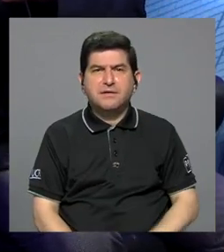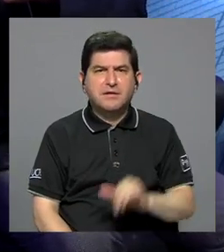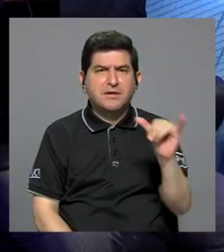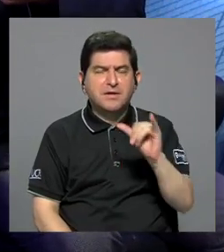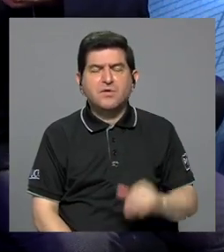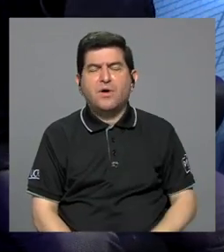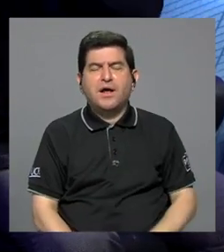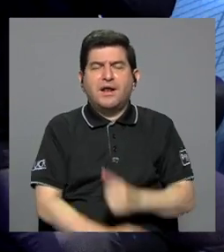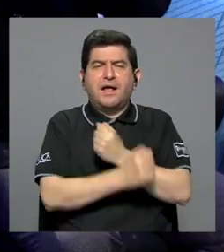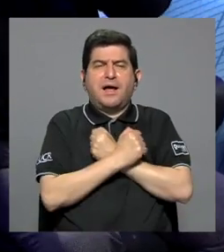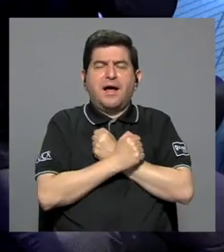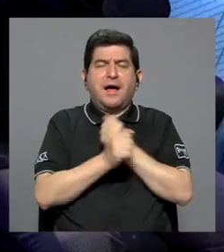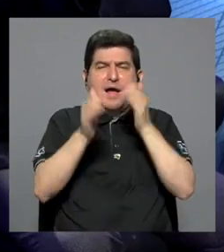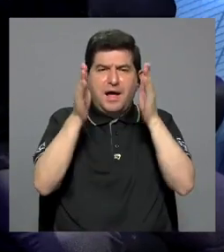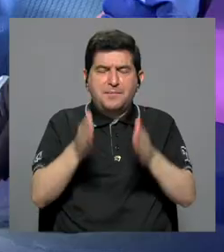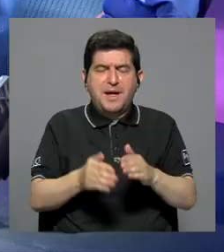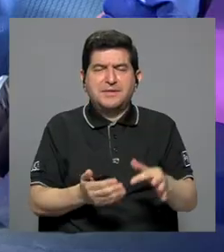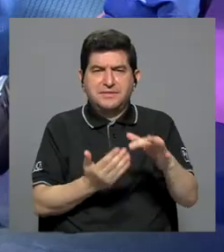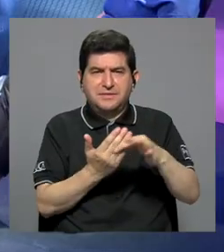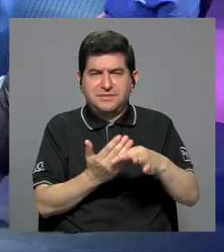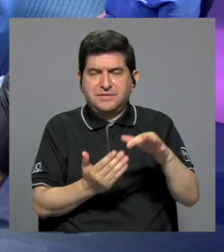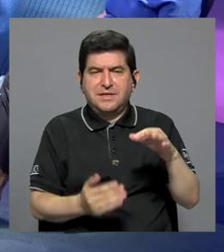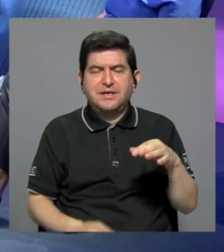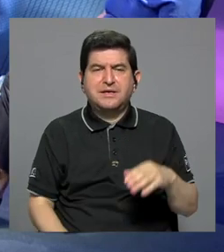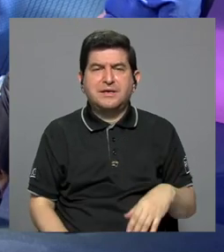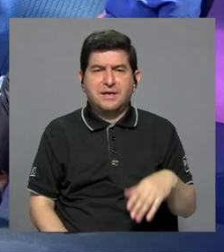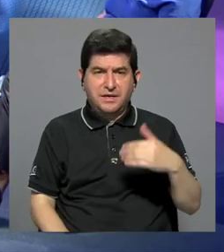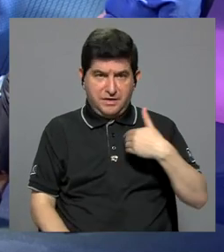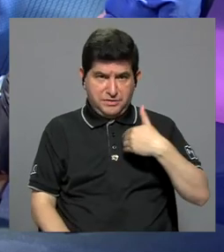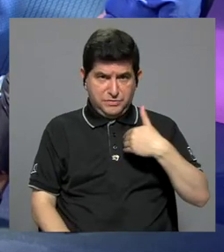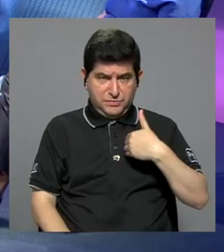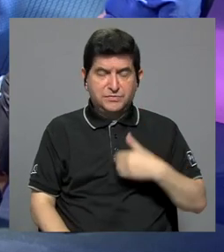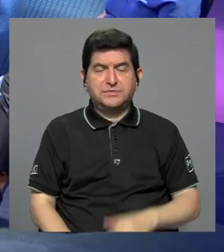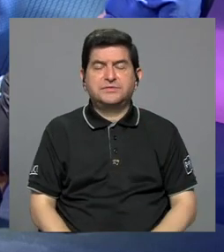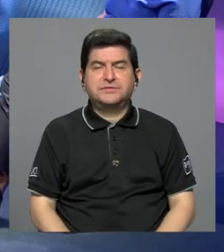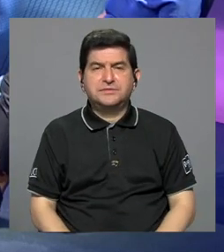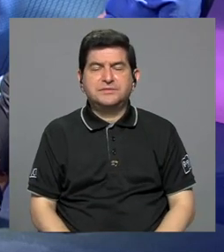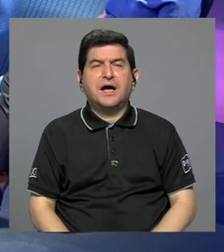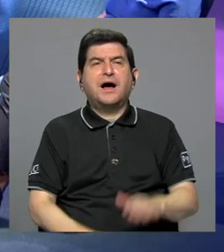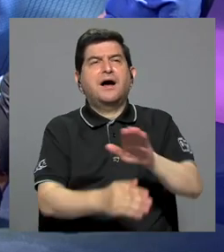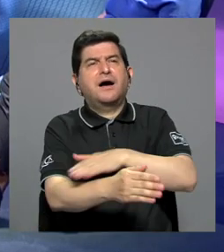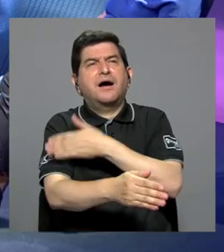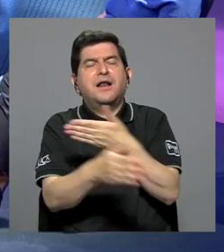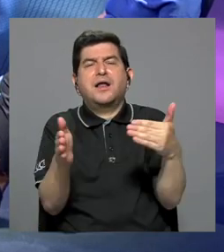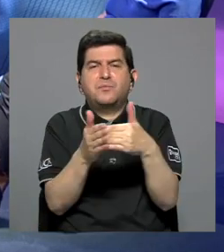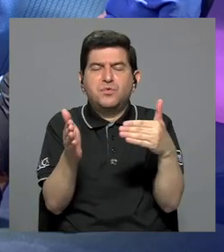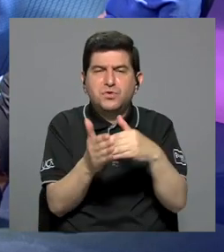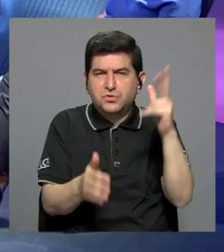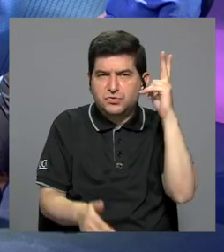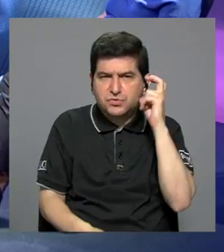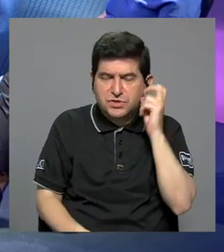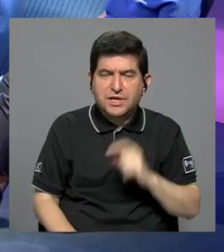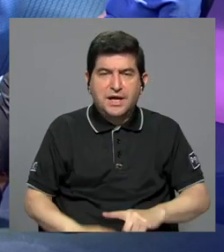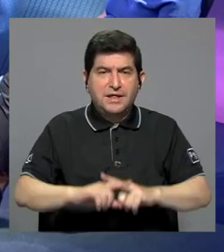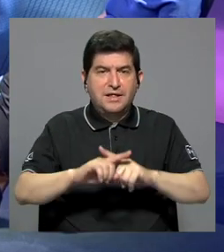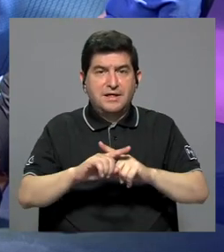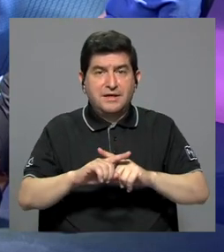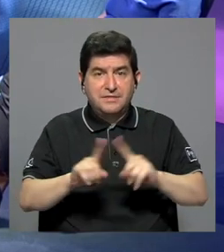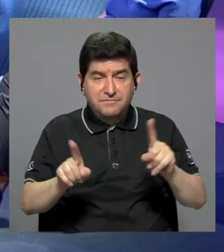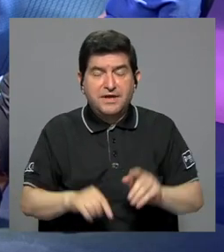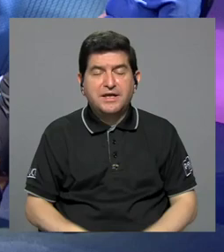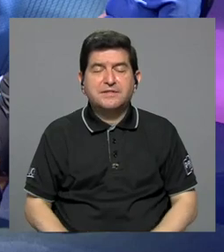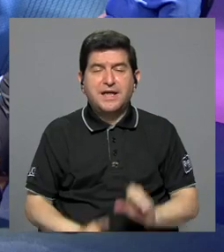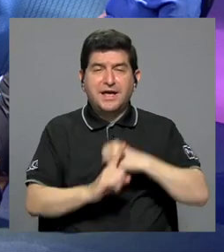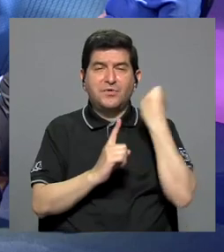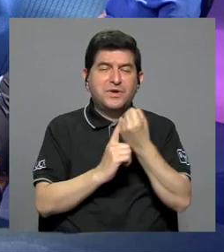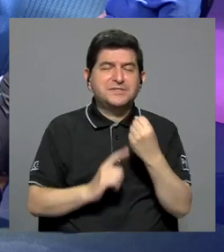Y al amante de su esposa, la persona con la que iba a huir, la melodía justamente que escuchamos nuevamente desde un punto de vista completamente melodramático, dentro